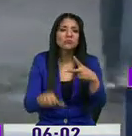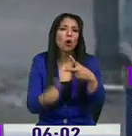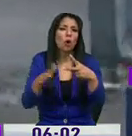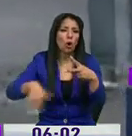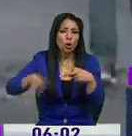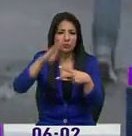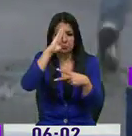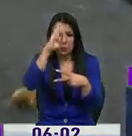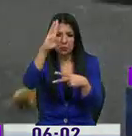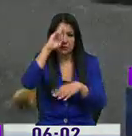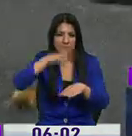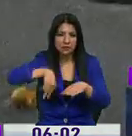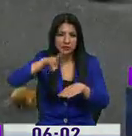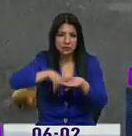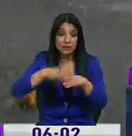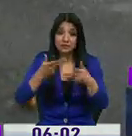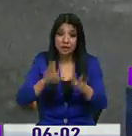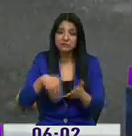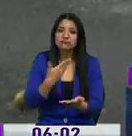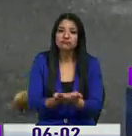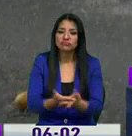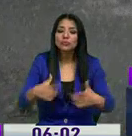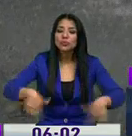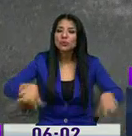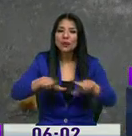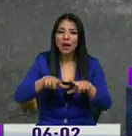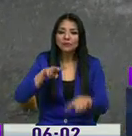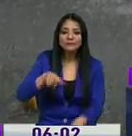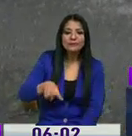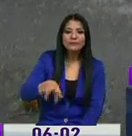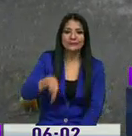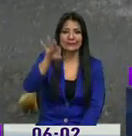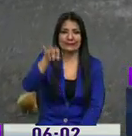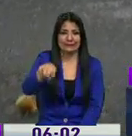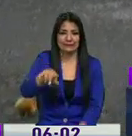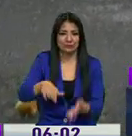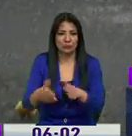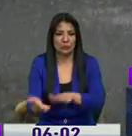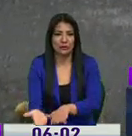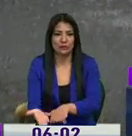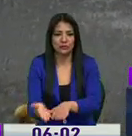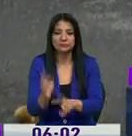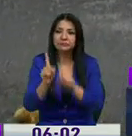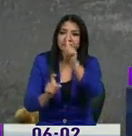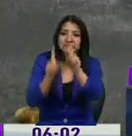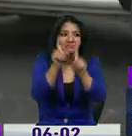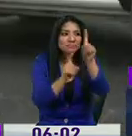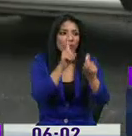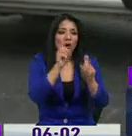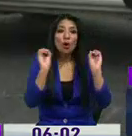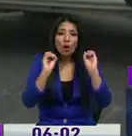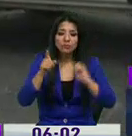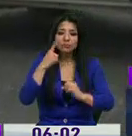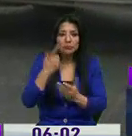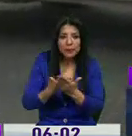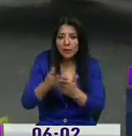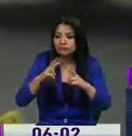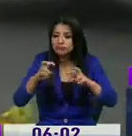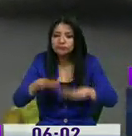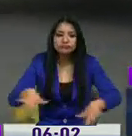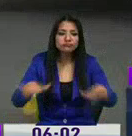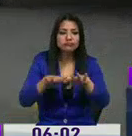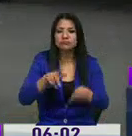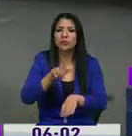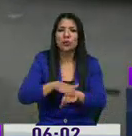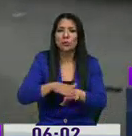de la policía nacional llegaron al sitio de la tragedia a levantar información que permita establecer las circunstancias en